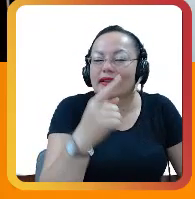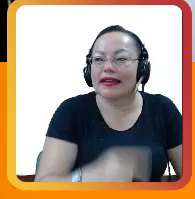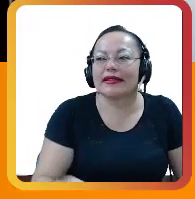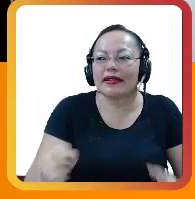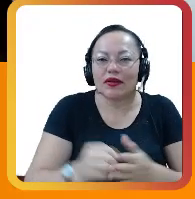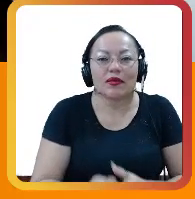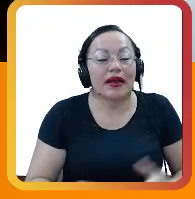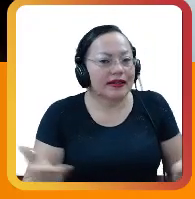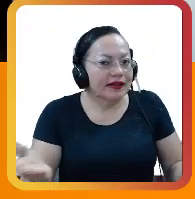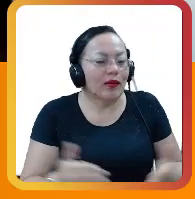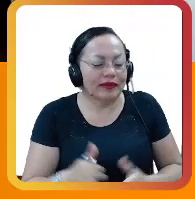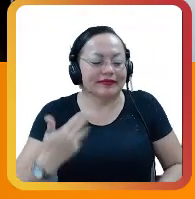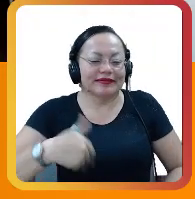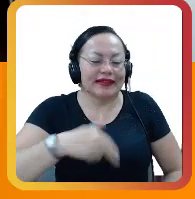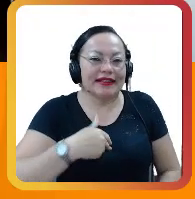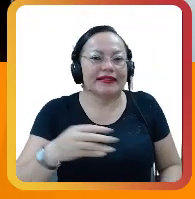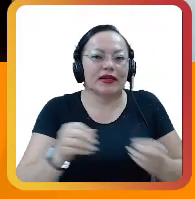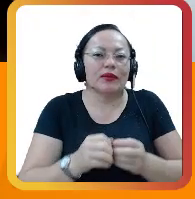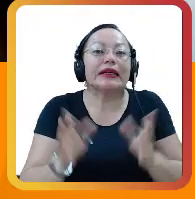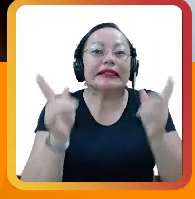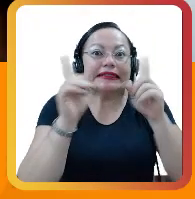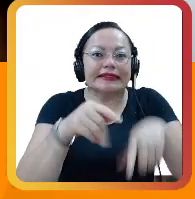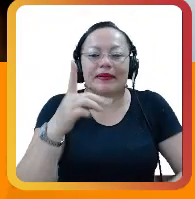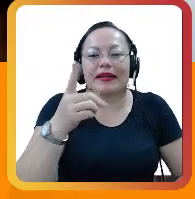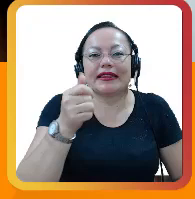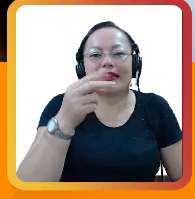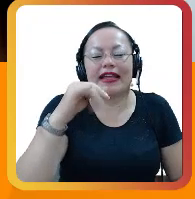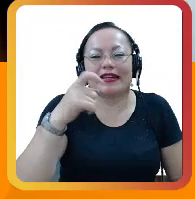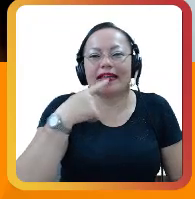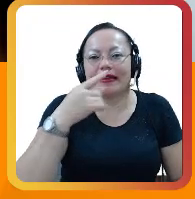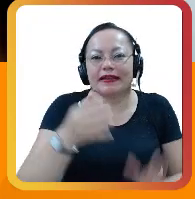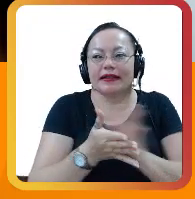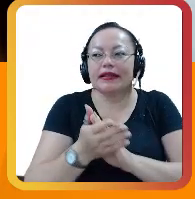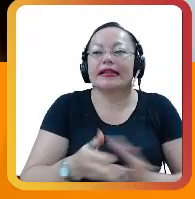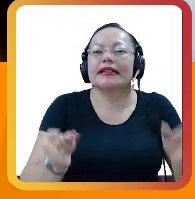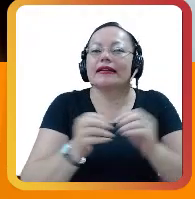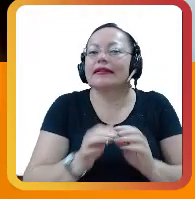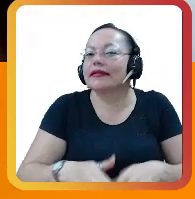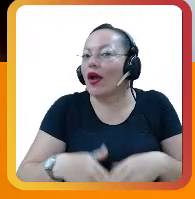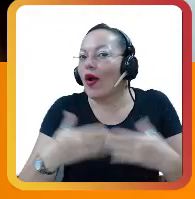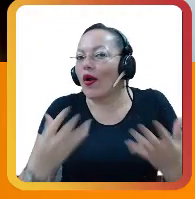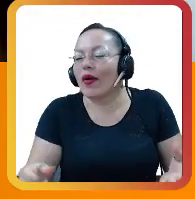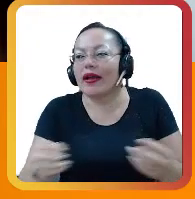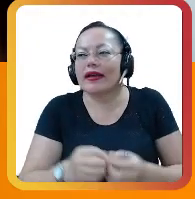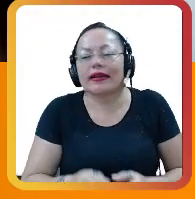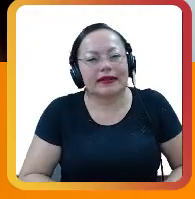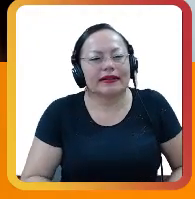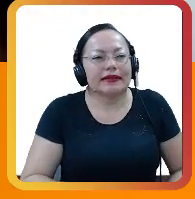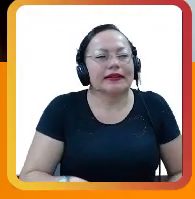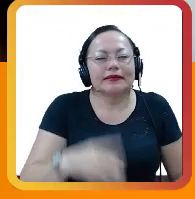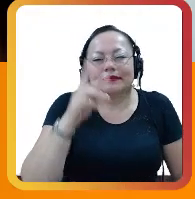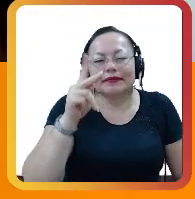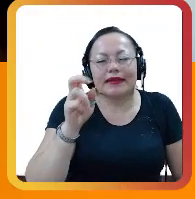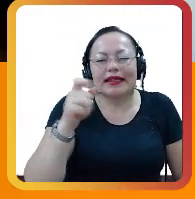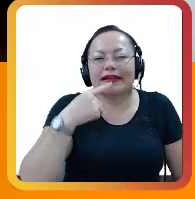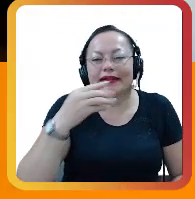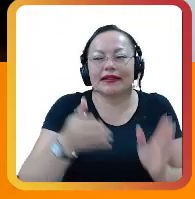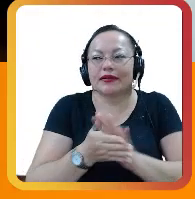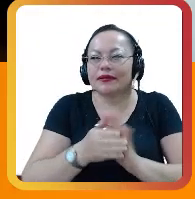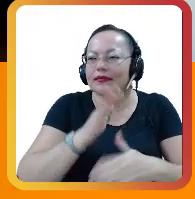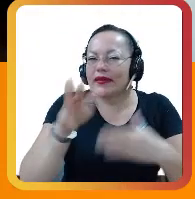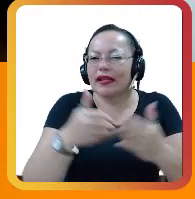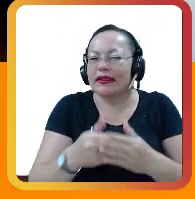ahí también pegaditos con nosotros, Daniel Pérez, Rosy Galván y Valery Velázquez,